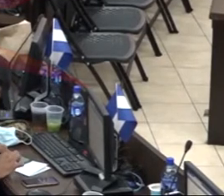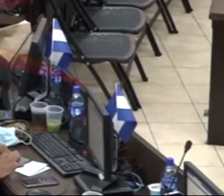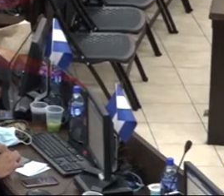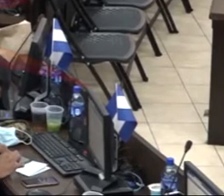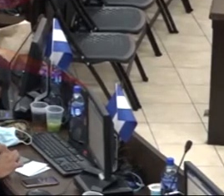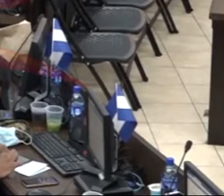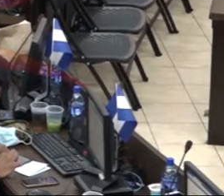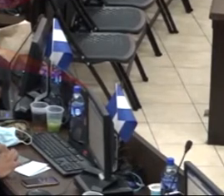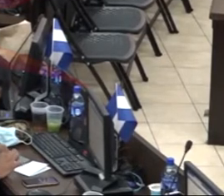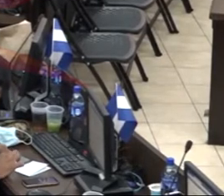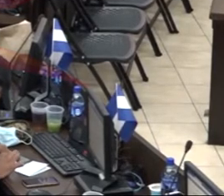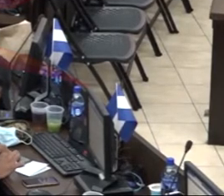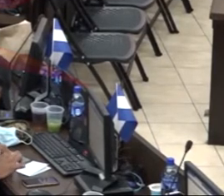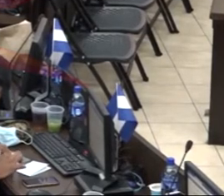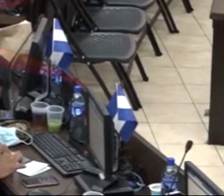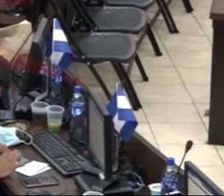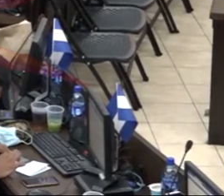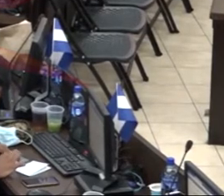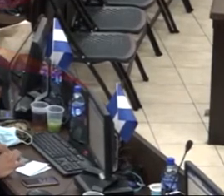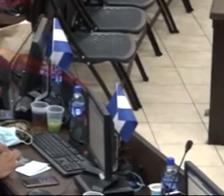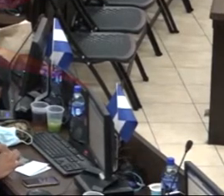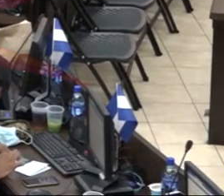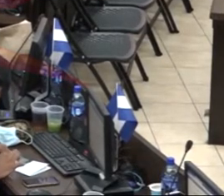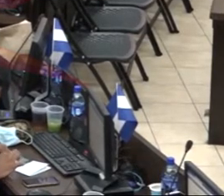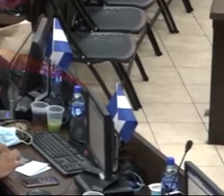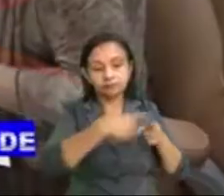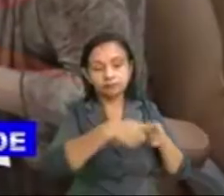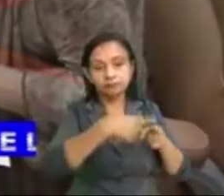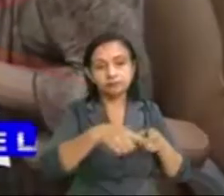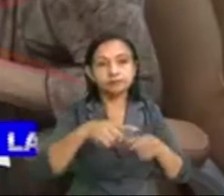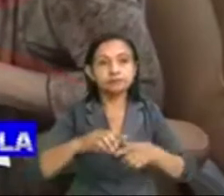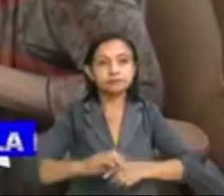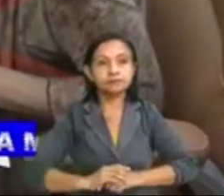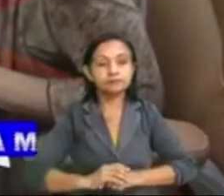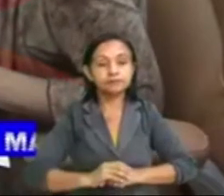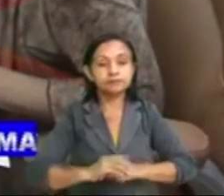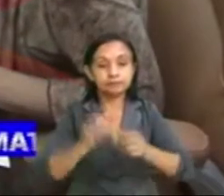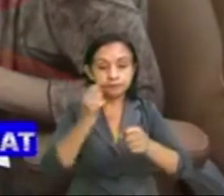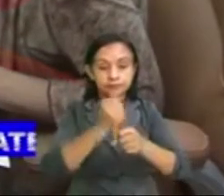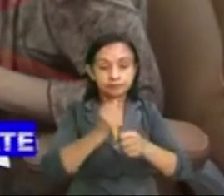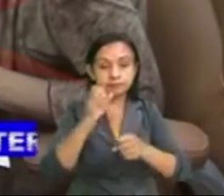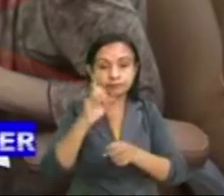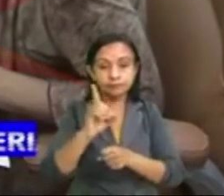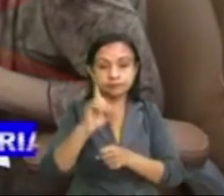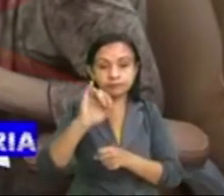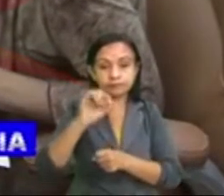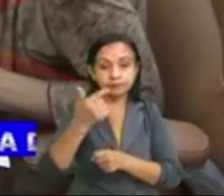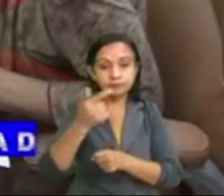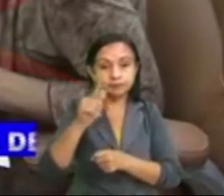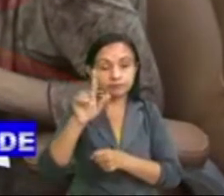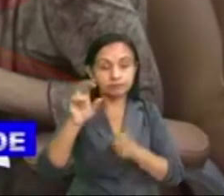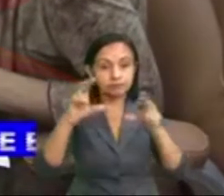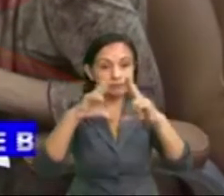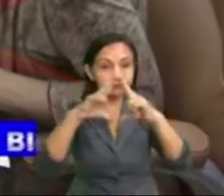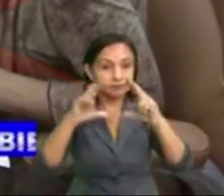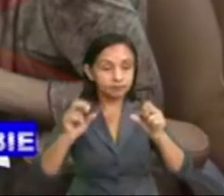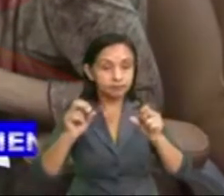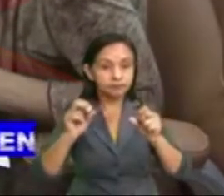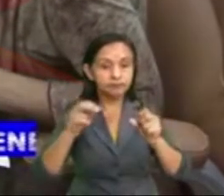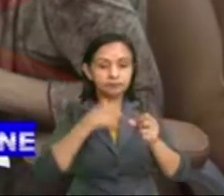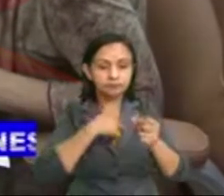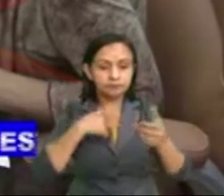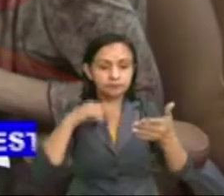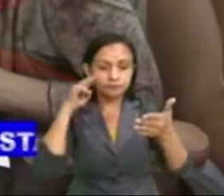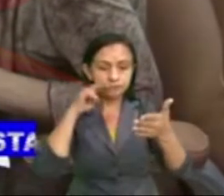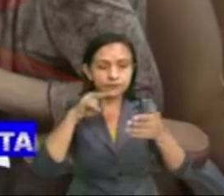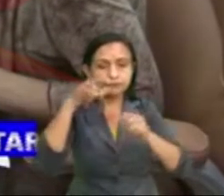los registros de instrumentos internacionales de la materia. La elaboración del digesto jurídico nicaragüense ha arrojado que